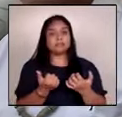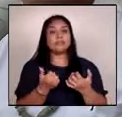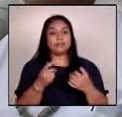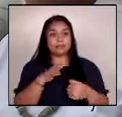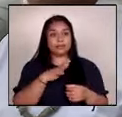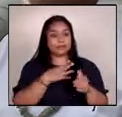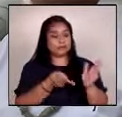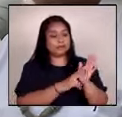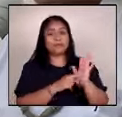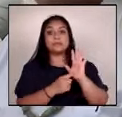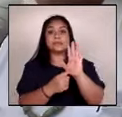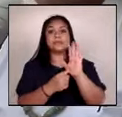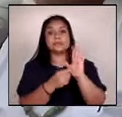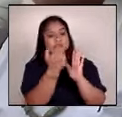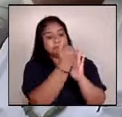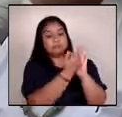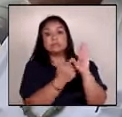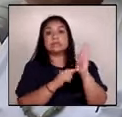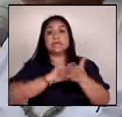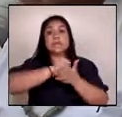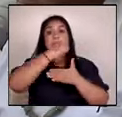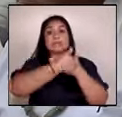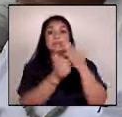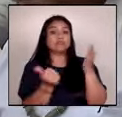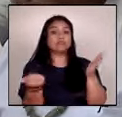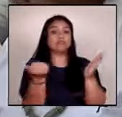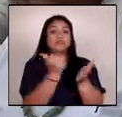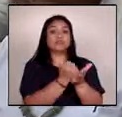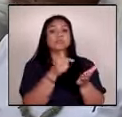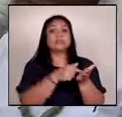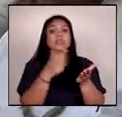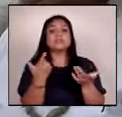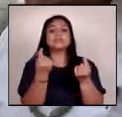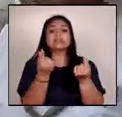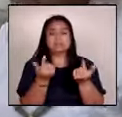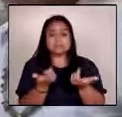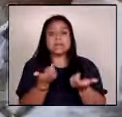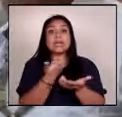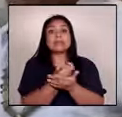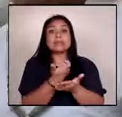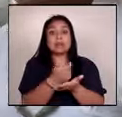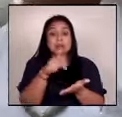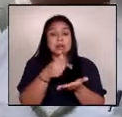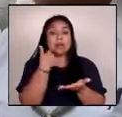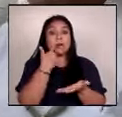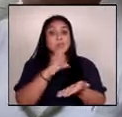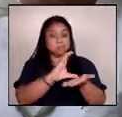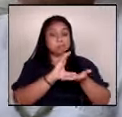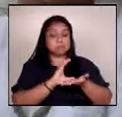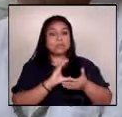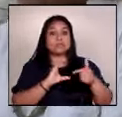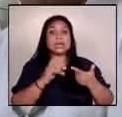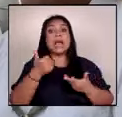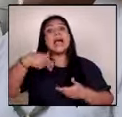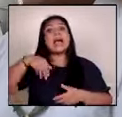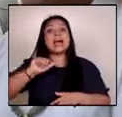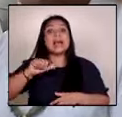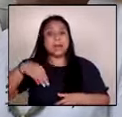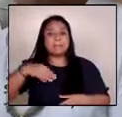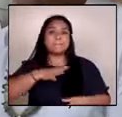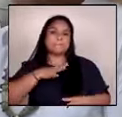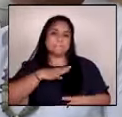este punto de discusión para que la asamblea de la ANAM decida qué va a hacer con esos fondos, porque pues no podemos negar que la necesidad de que la ANAM tenga su propio